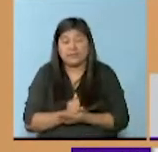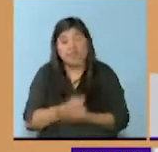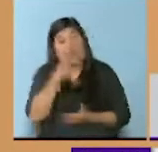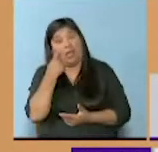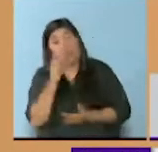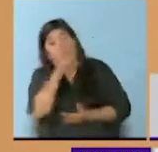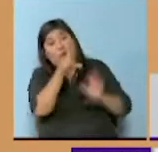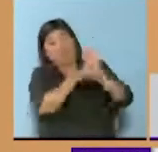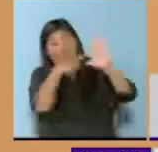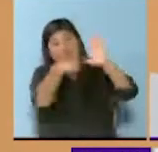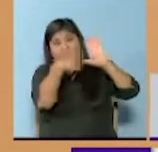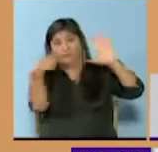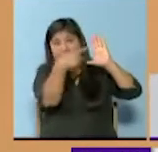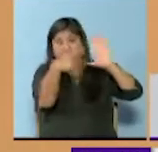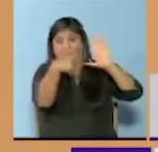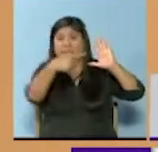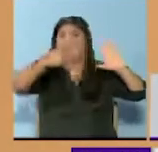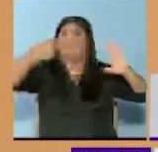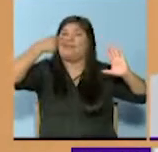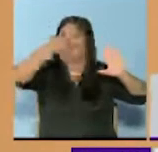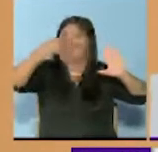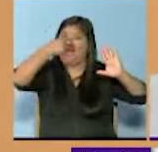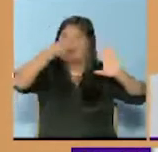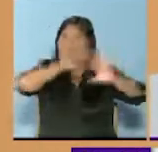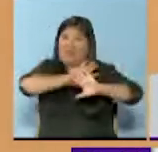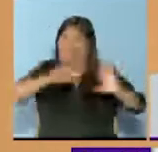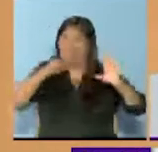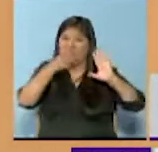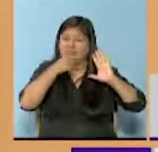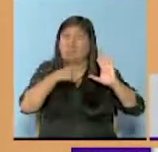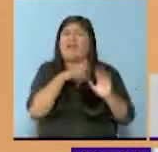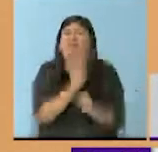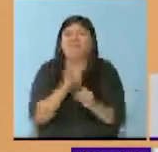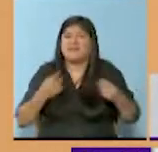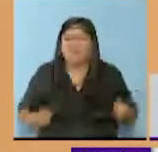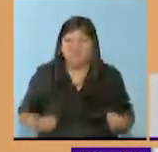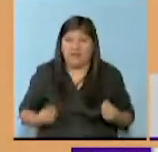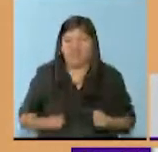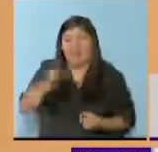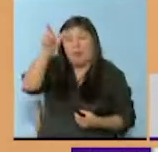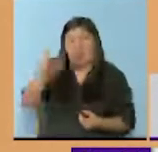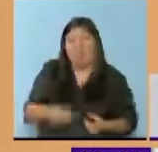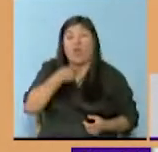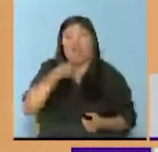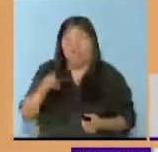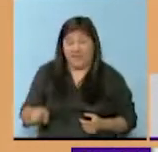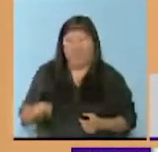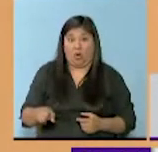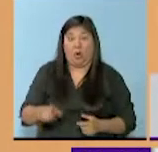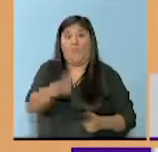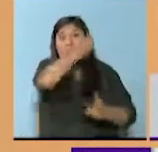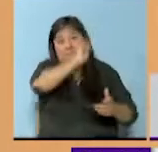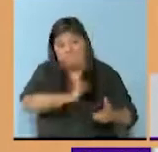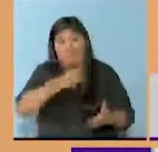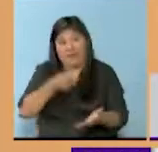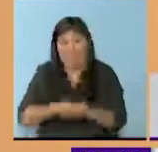negativa, que significa que en la asignación familiar por hijo, nada más, las otras 9 que